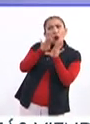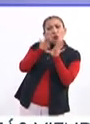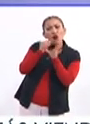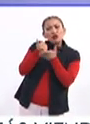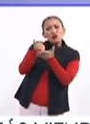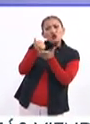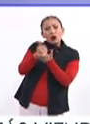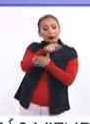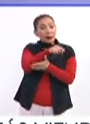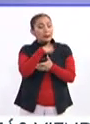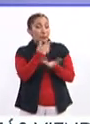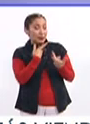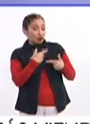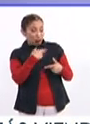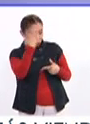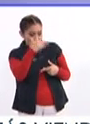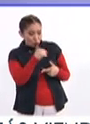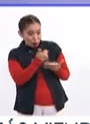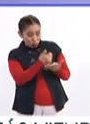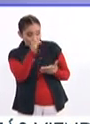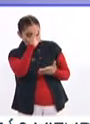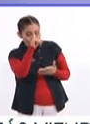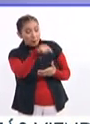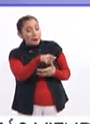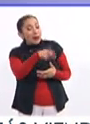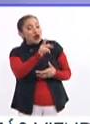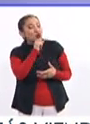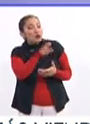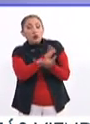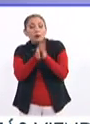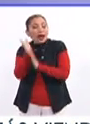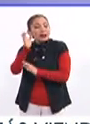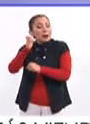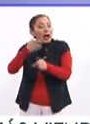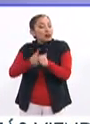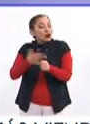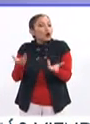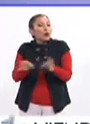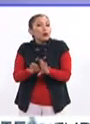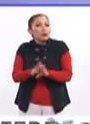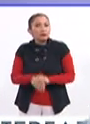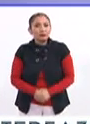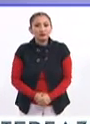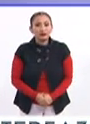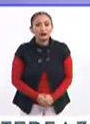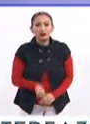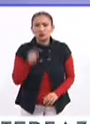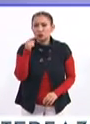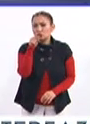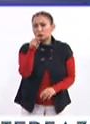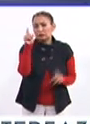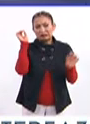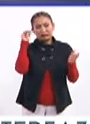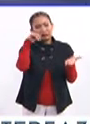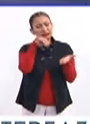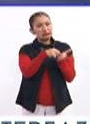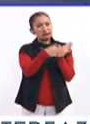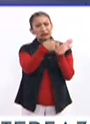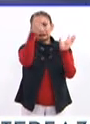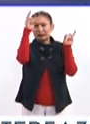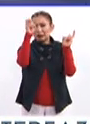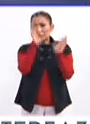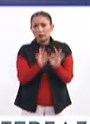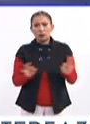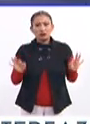pues los gestores culturales tienen que aprender códigos de la diplomacia. Creo que va a haber un enorme esfuerzo en este país para ello. Pues pusiste el tema sobre la mesa, un